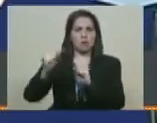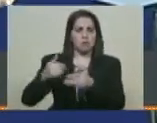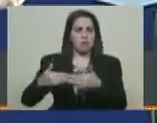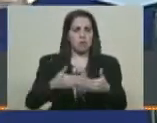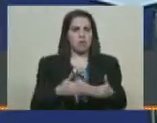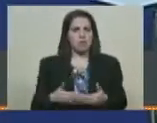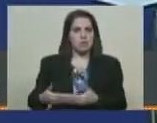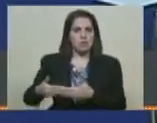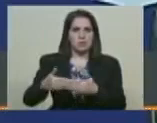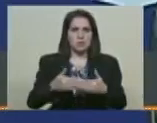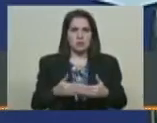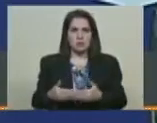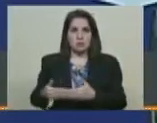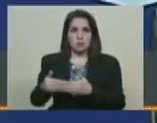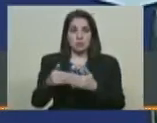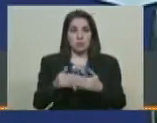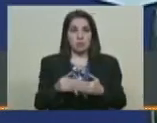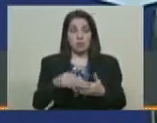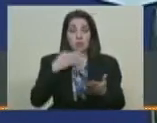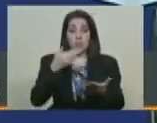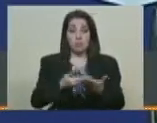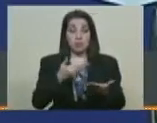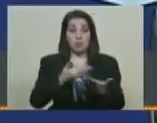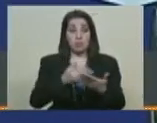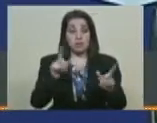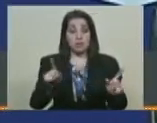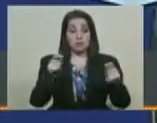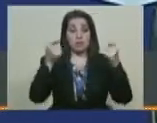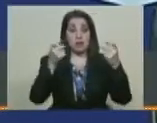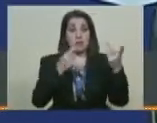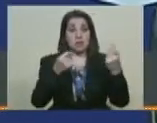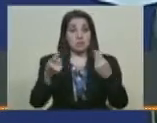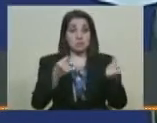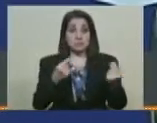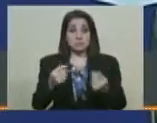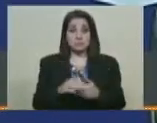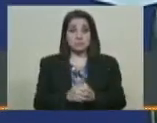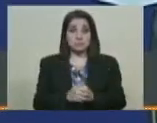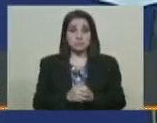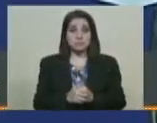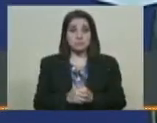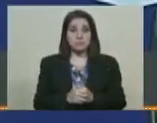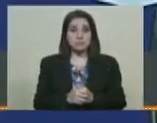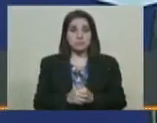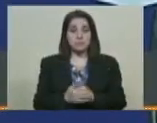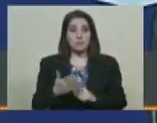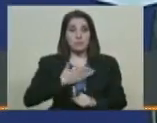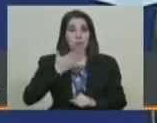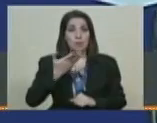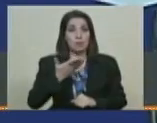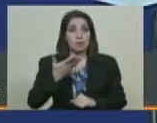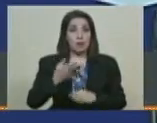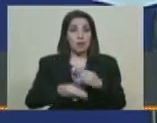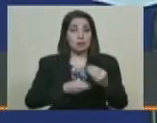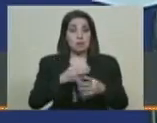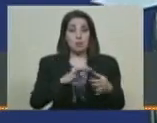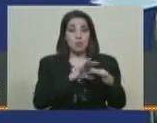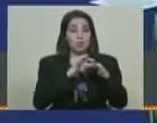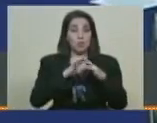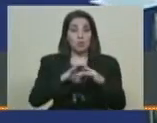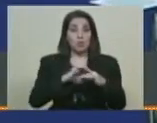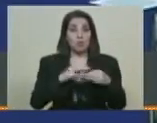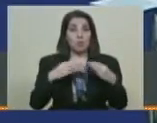poderoso frente de propuestas para la recuperación de la economía, que sea un poderoso frente de unión